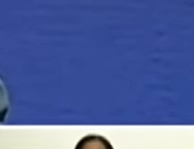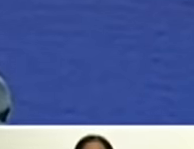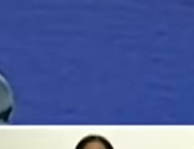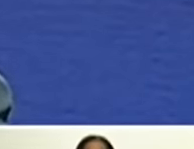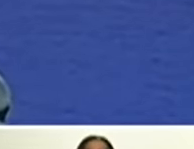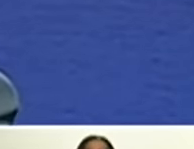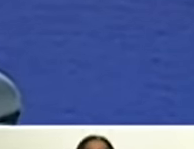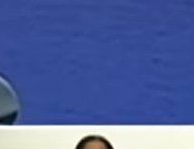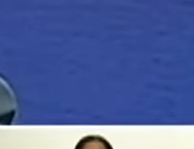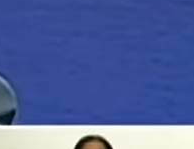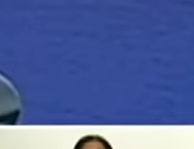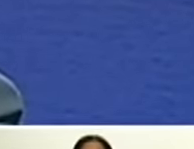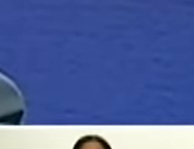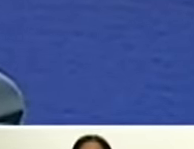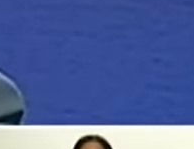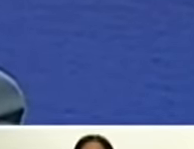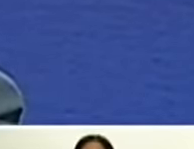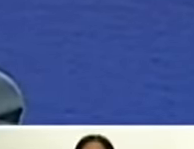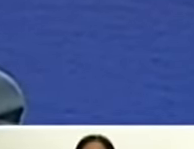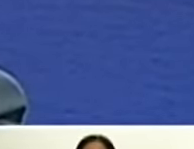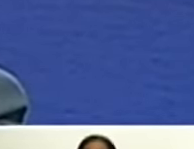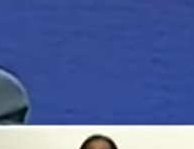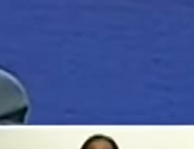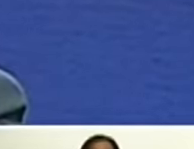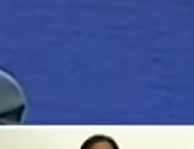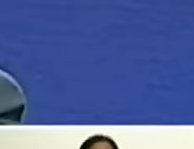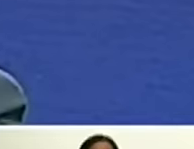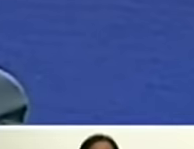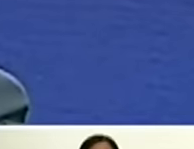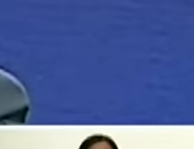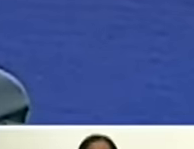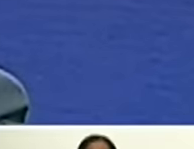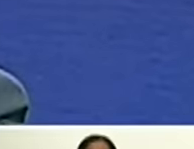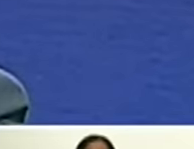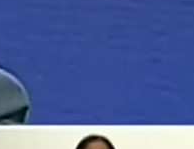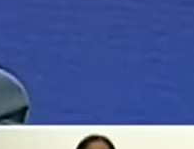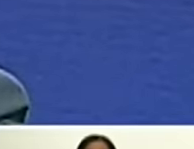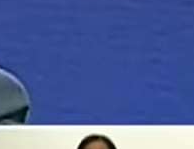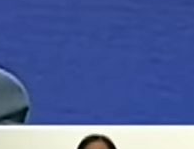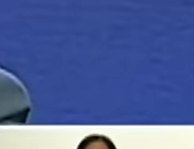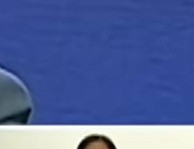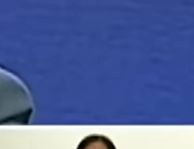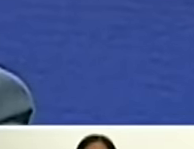sociales, que las manejan de Estados Unidos, todas las redes sociales.